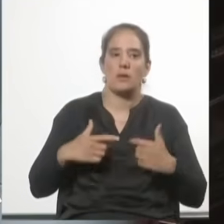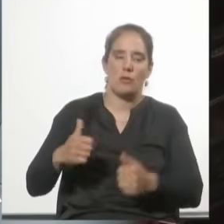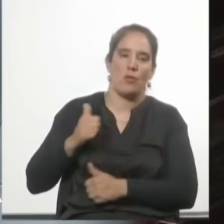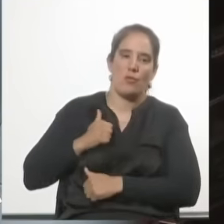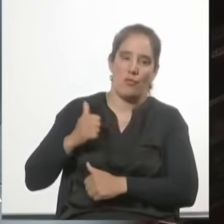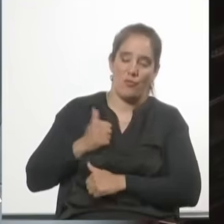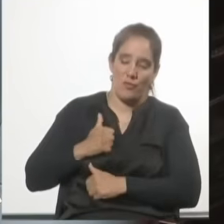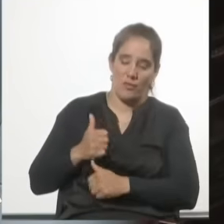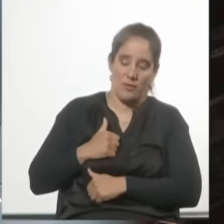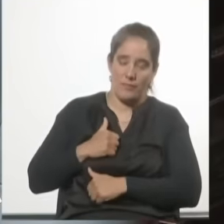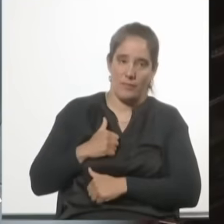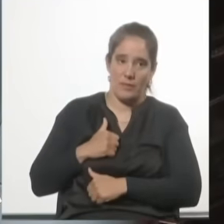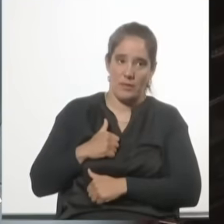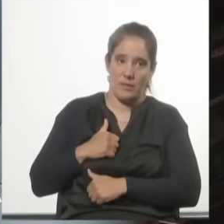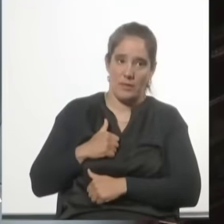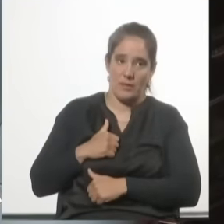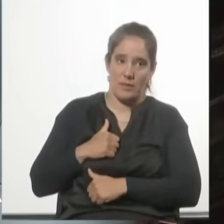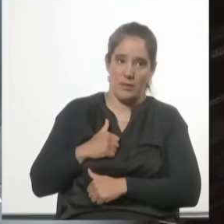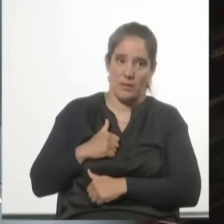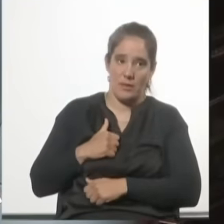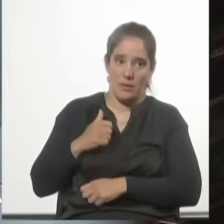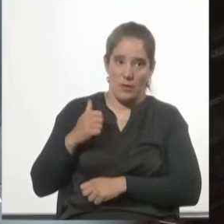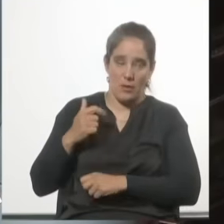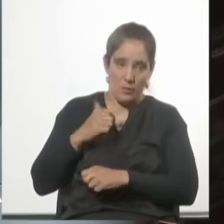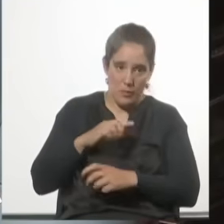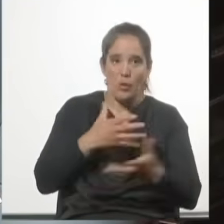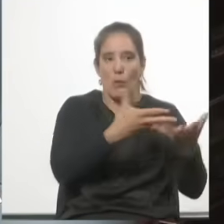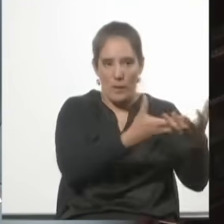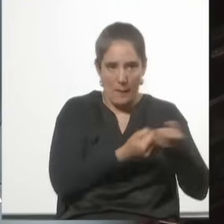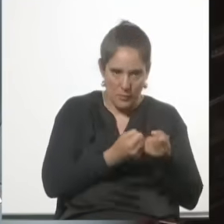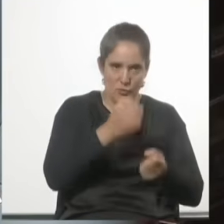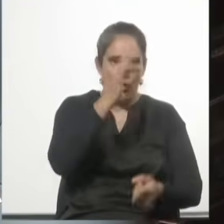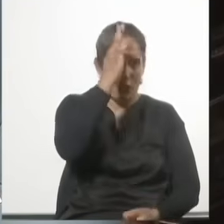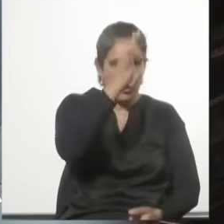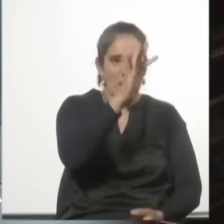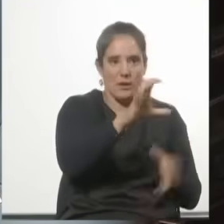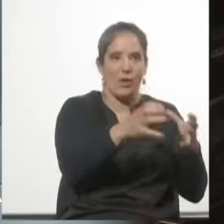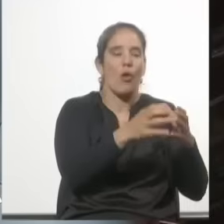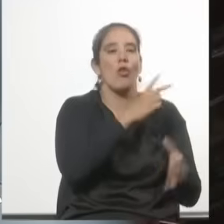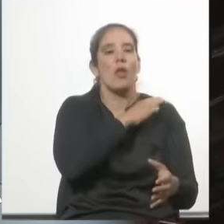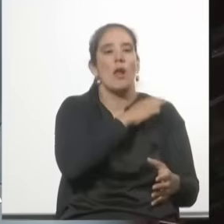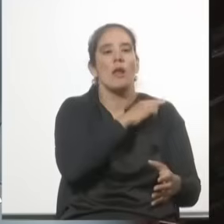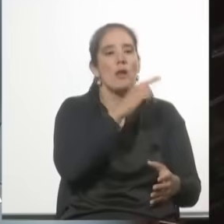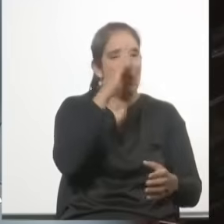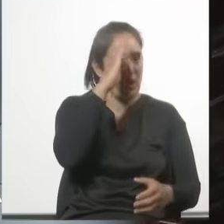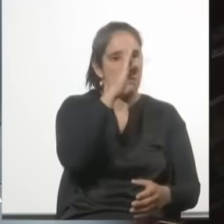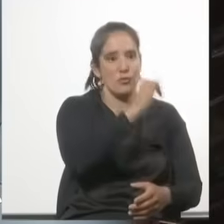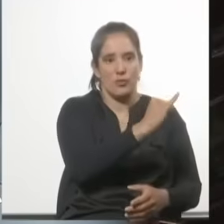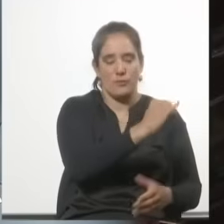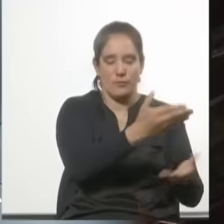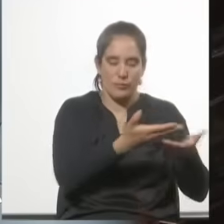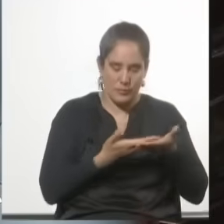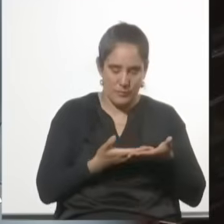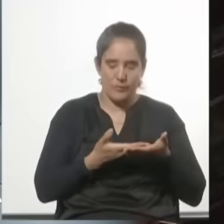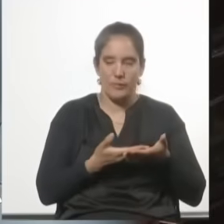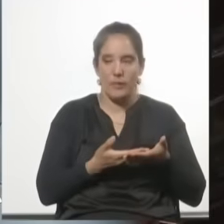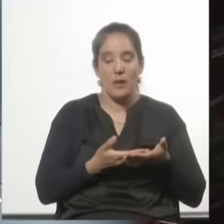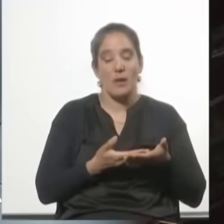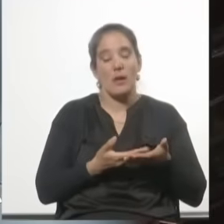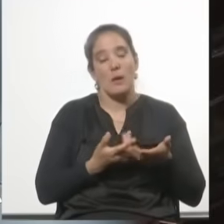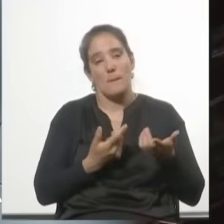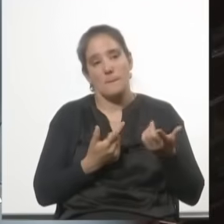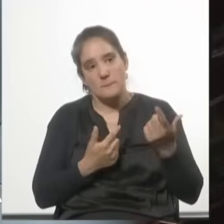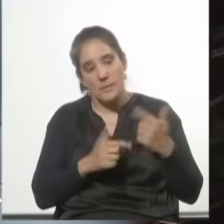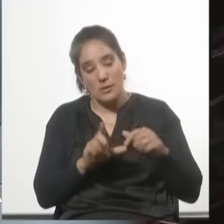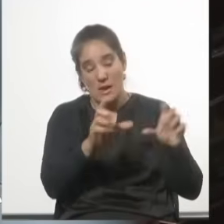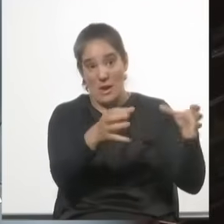Nacional, naturalmente con el permanente apoyo técnico del Comando General de la Armada. Ello sin perjuicio de que el